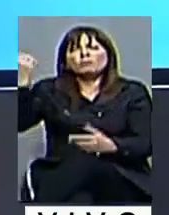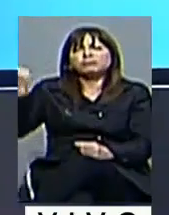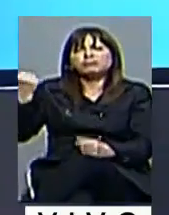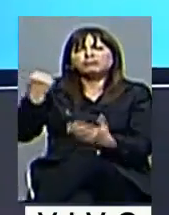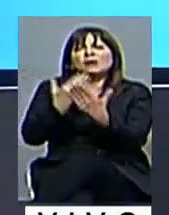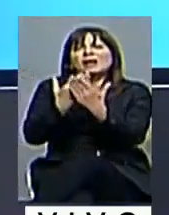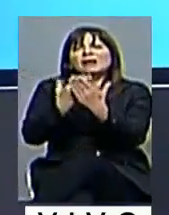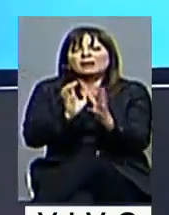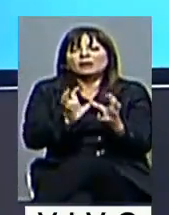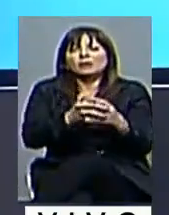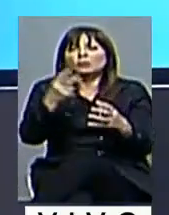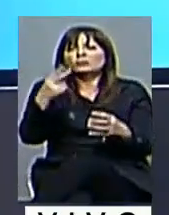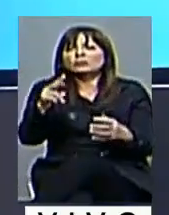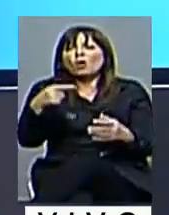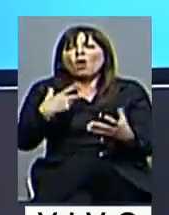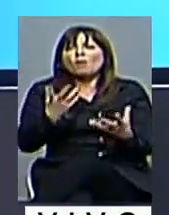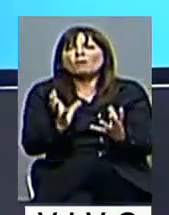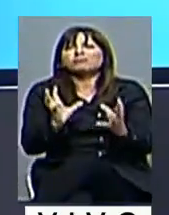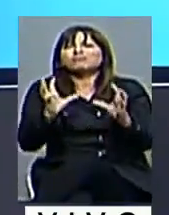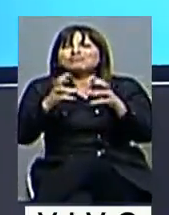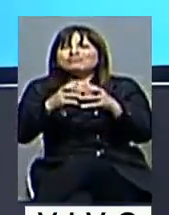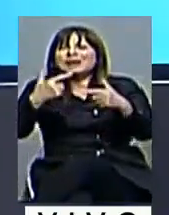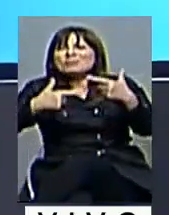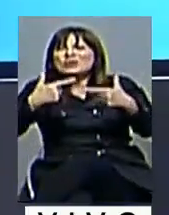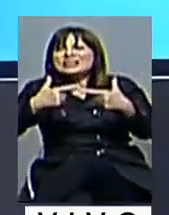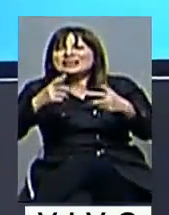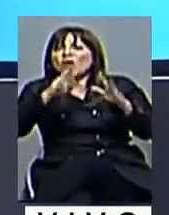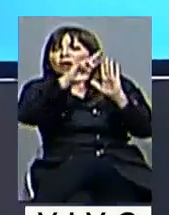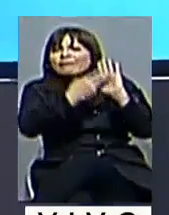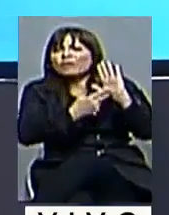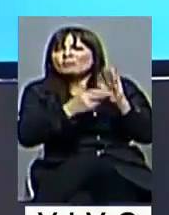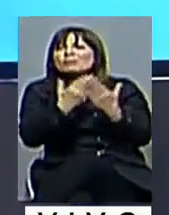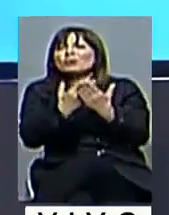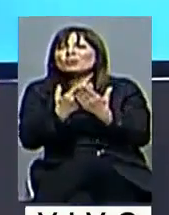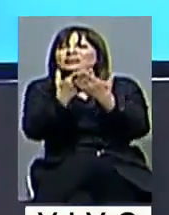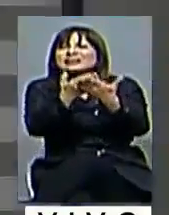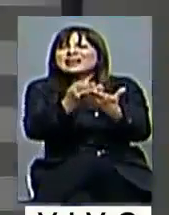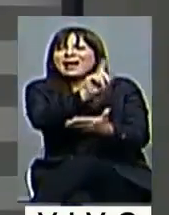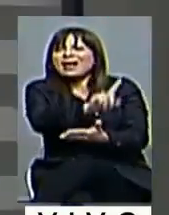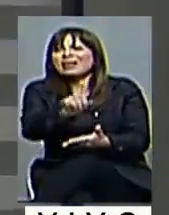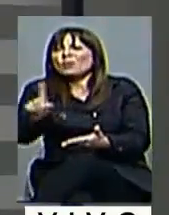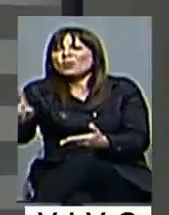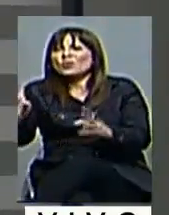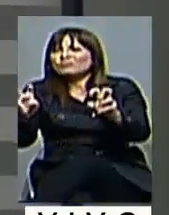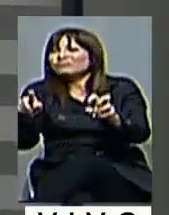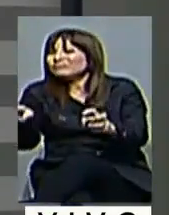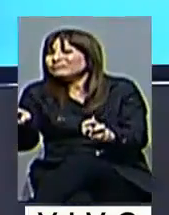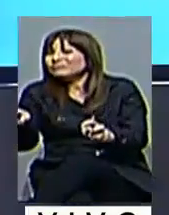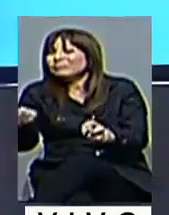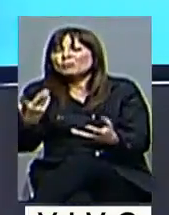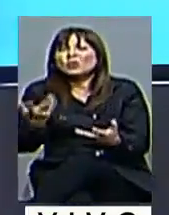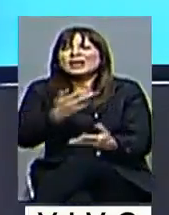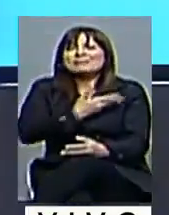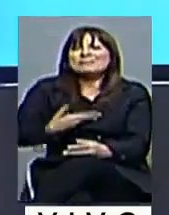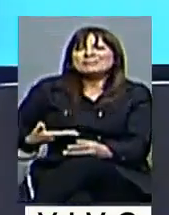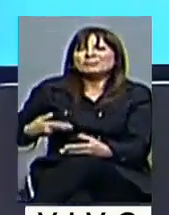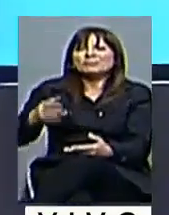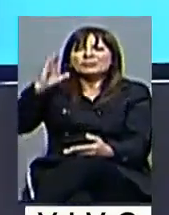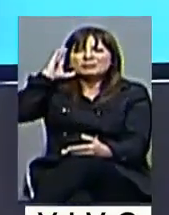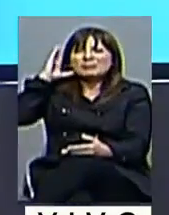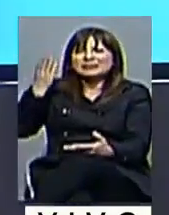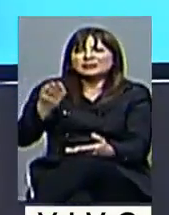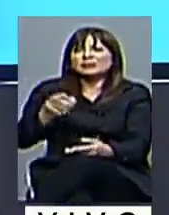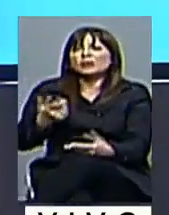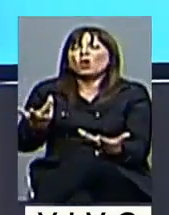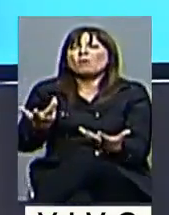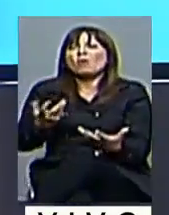a su gabinete, a su conglomerado político, las reformas que va a proponer para cada uno de estos casos? Porque la presidenta Bachelet lo interpretó muy bien hace